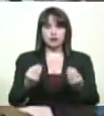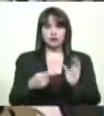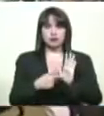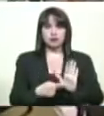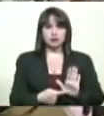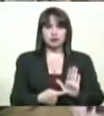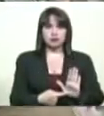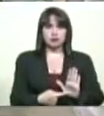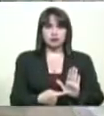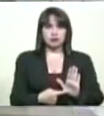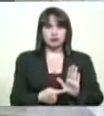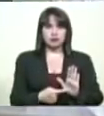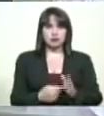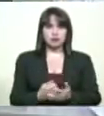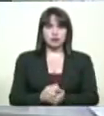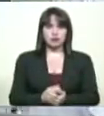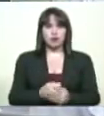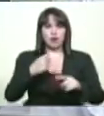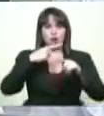un sargento primero